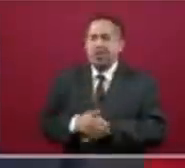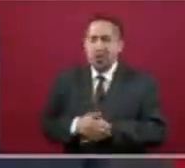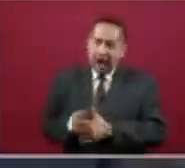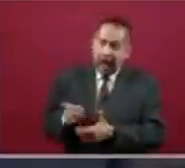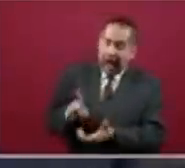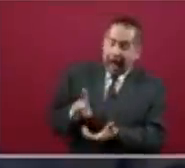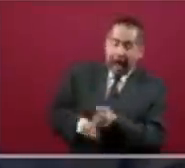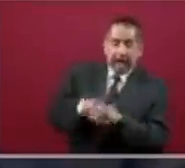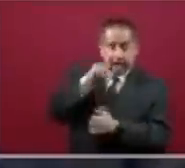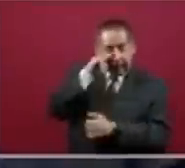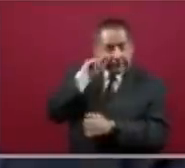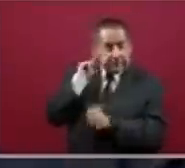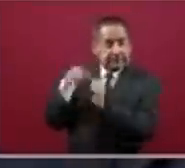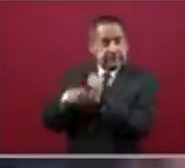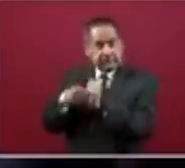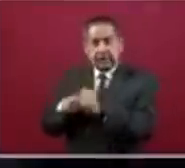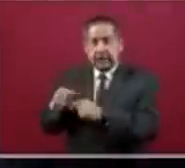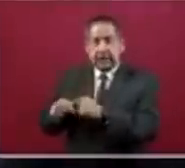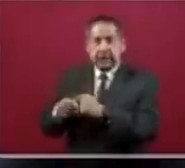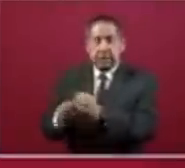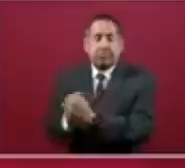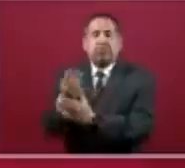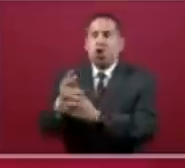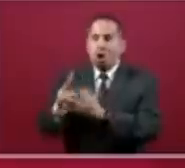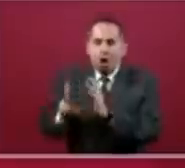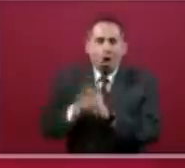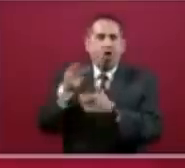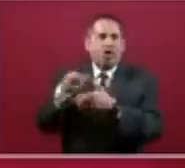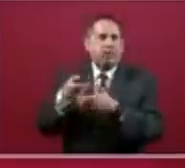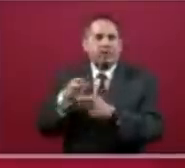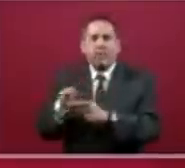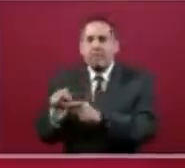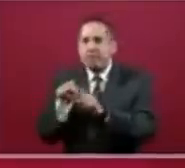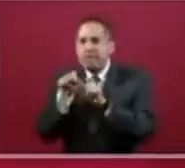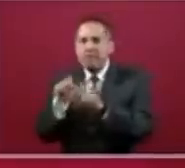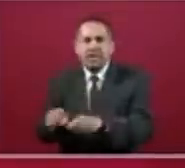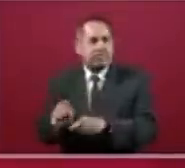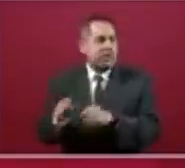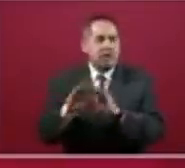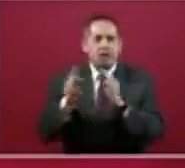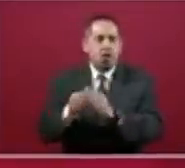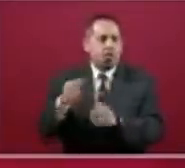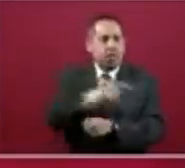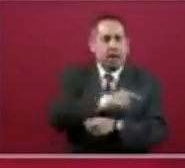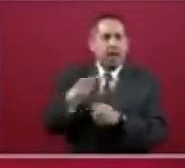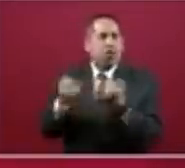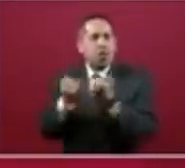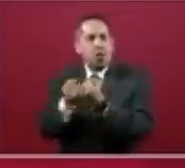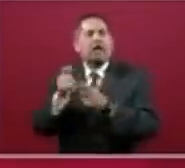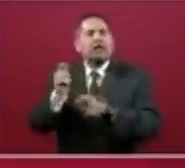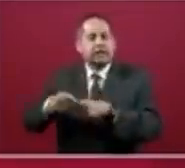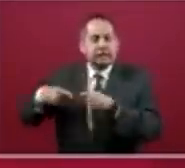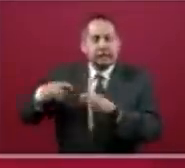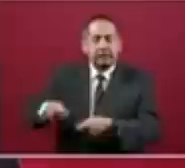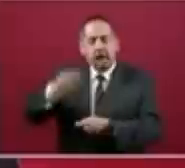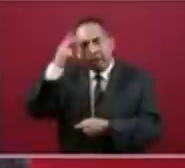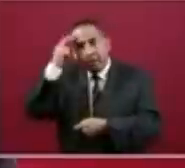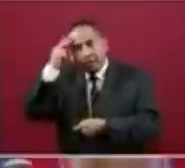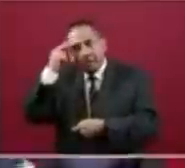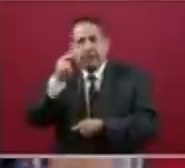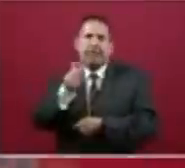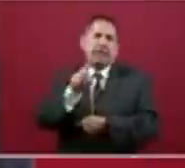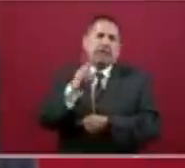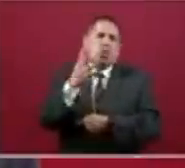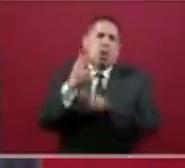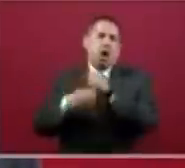No, siguió, y al poco tiempo ahí está otra vez, con Porfirio Díaz, 34 años. Entonces,